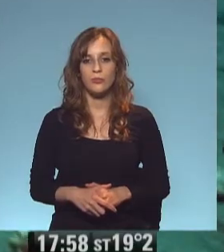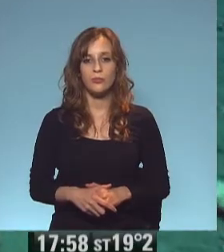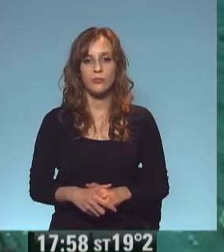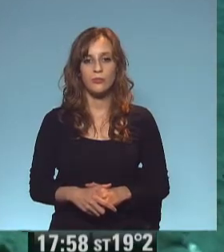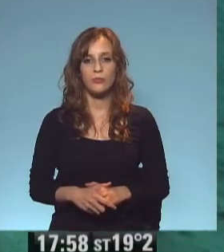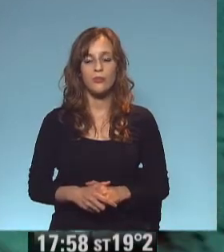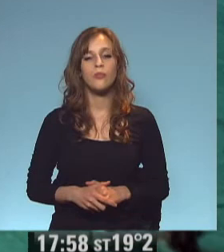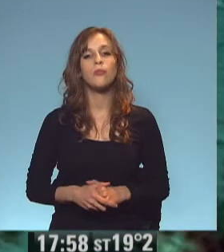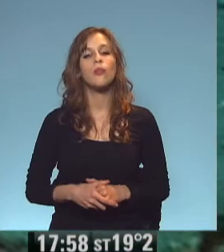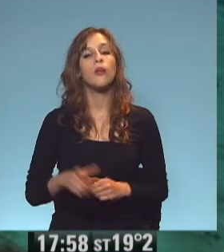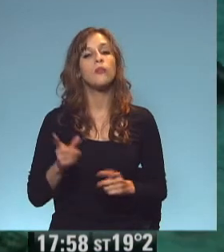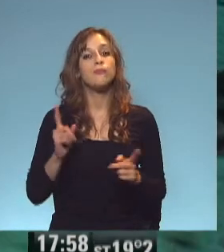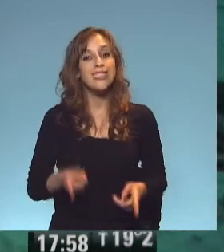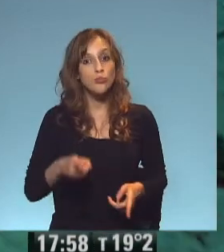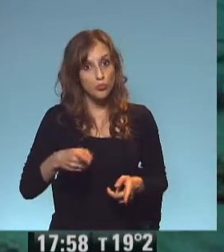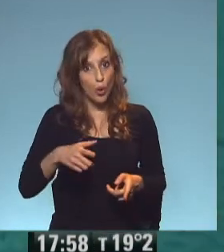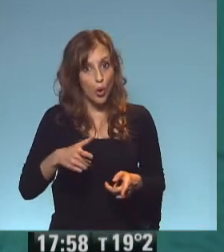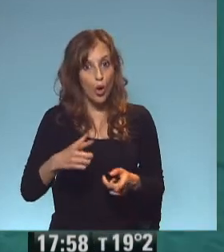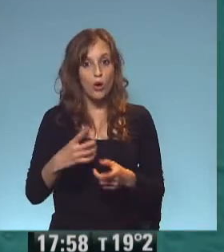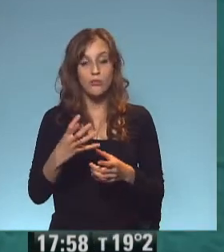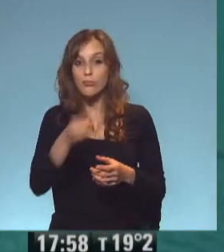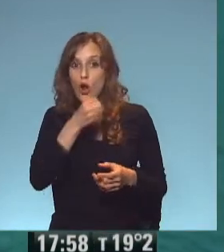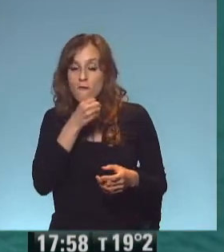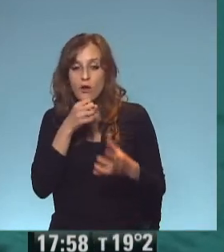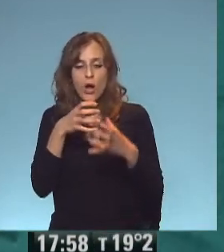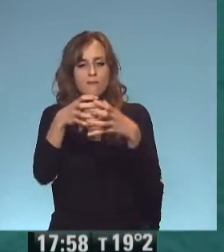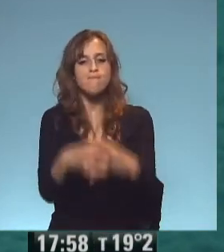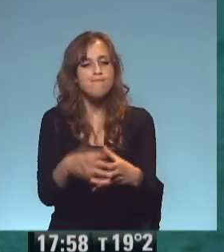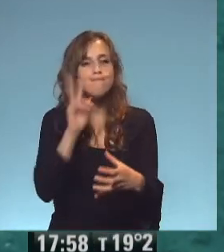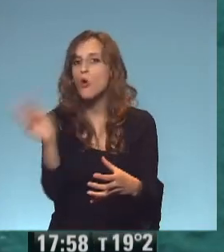Fuimos al sitio donde estaba el hidrófono y no lo vimos.